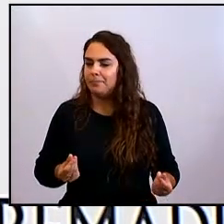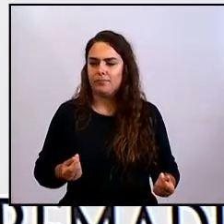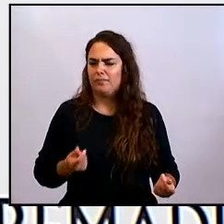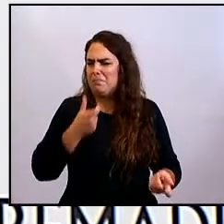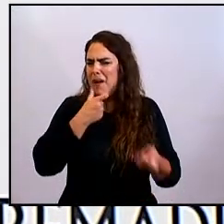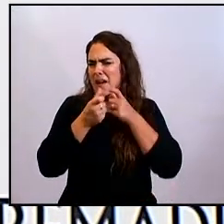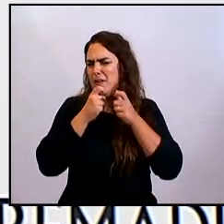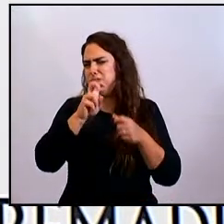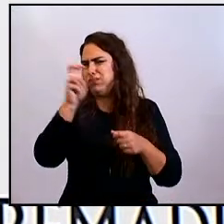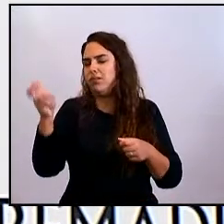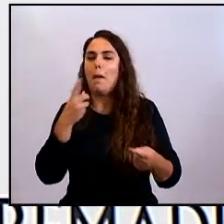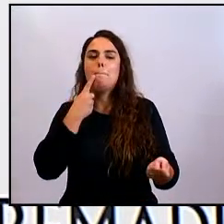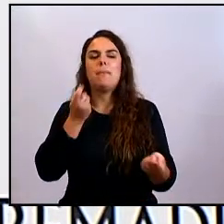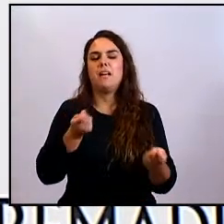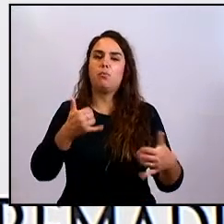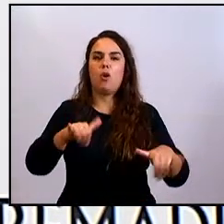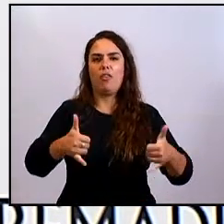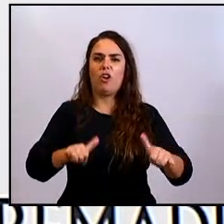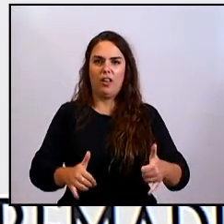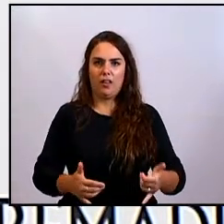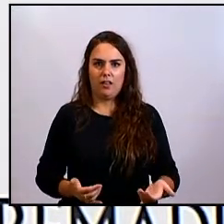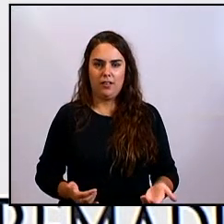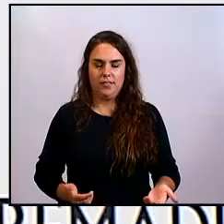todo, manipuladora.